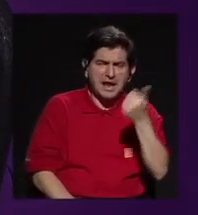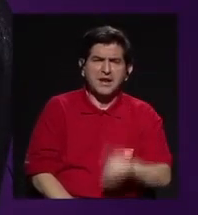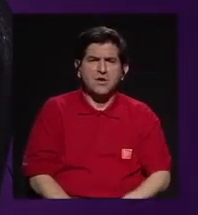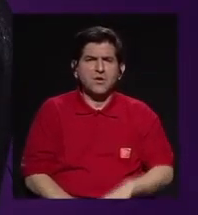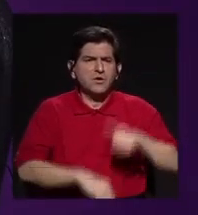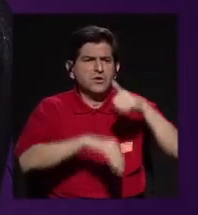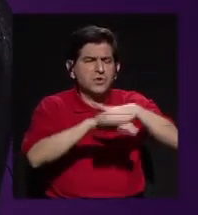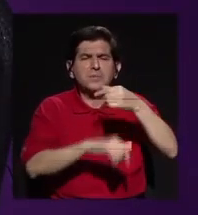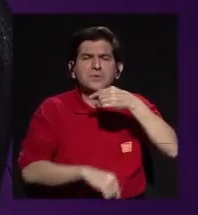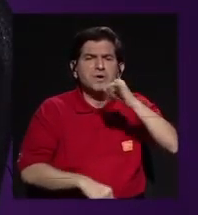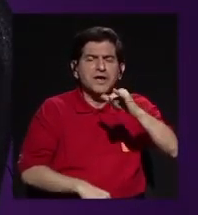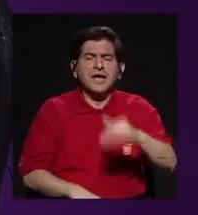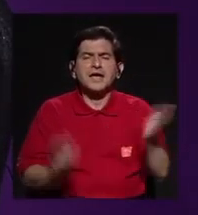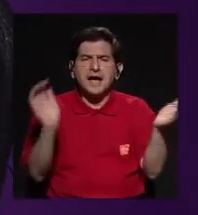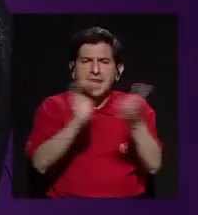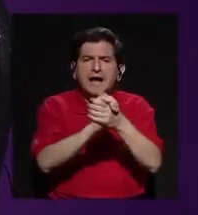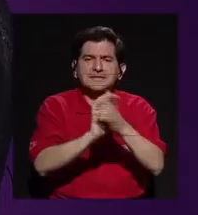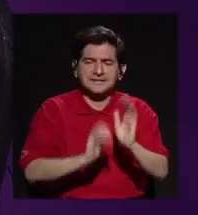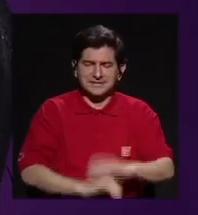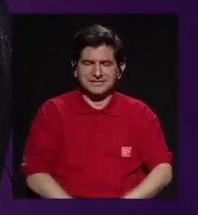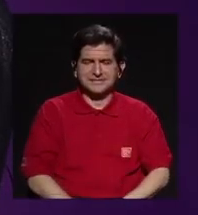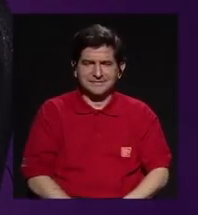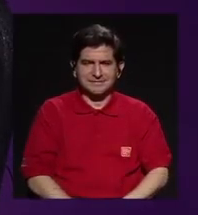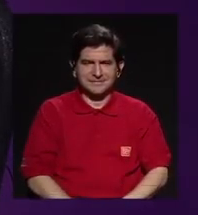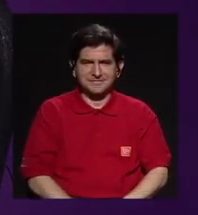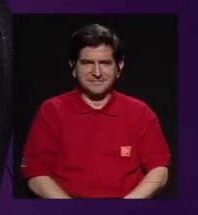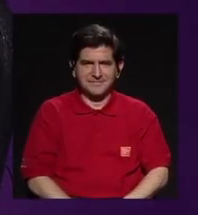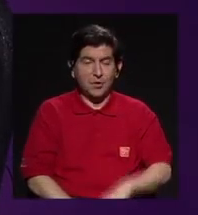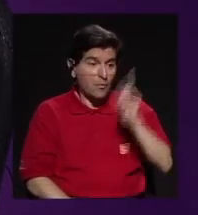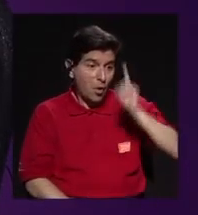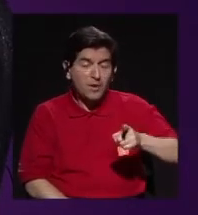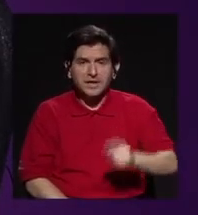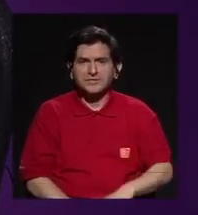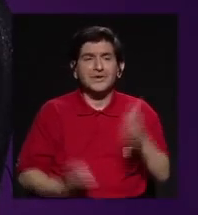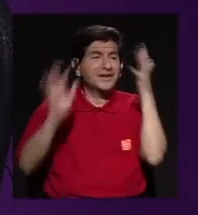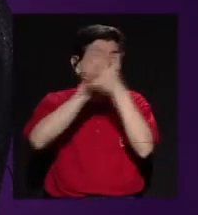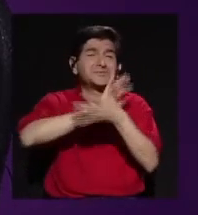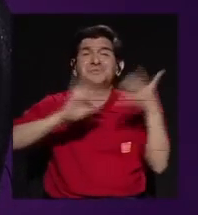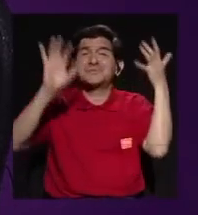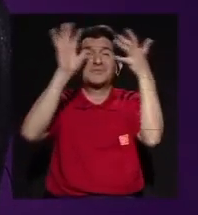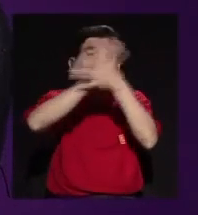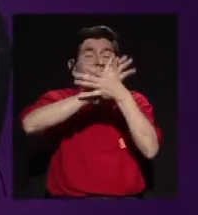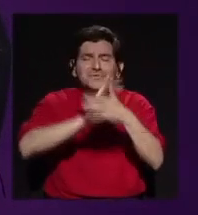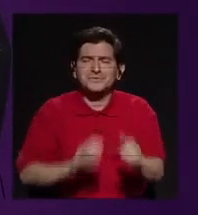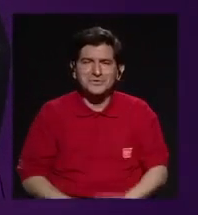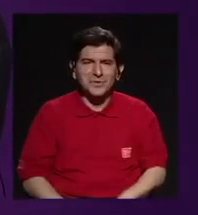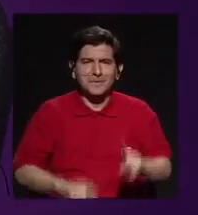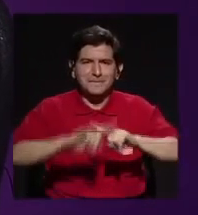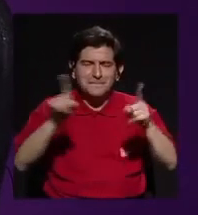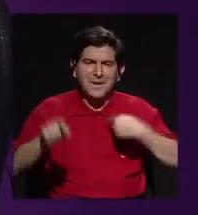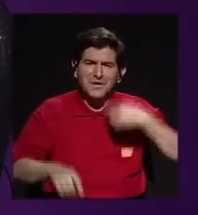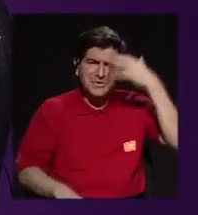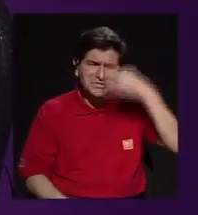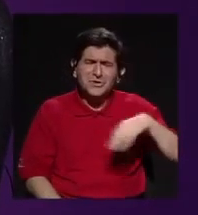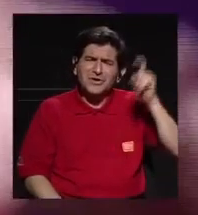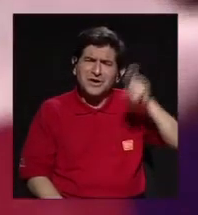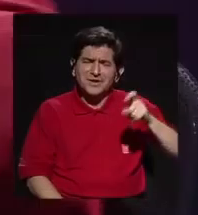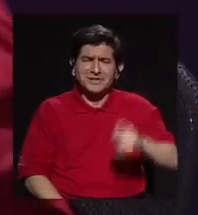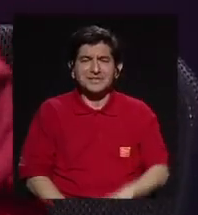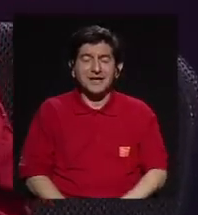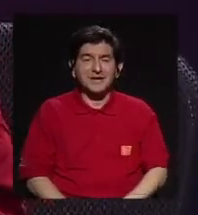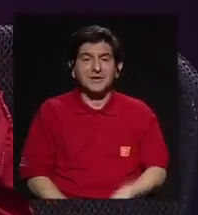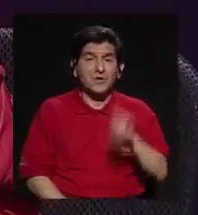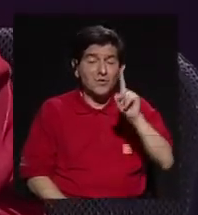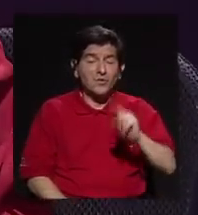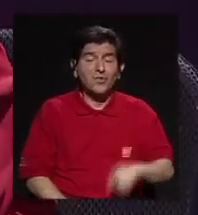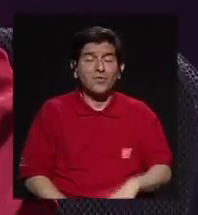mandar a los gays a casarse, me dijo, los va a mandar, es como una obligación. Bueno, y eso es una gran confusión que hay sobre el sacramento. momento que tenemos que aclarar... del matrimonio